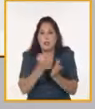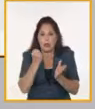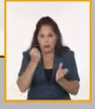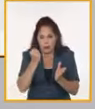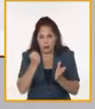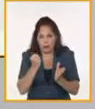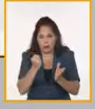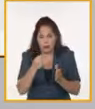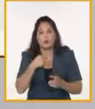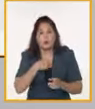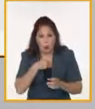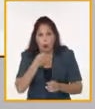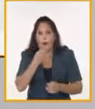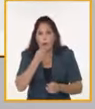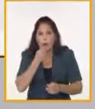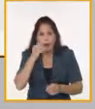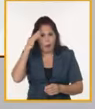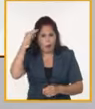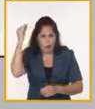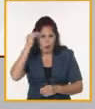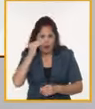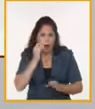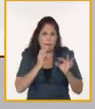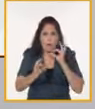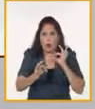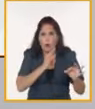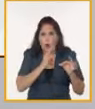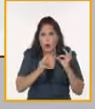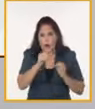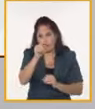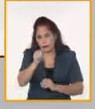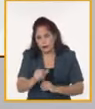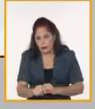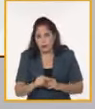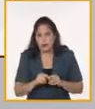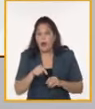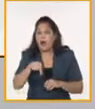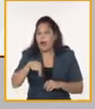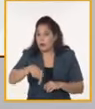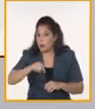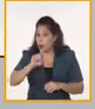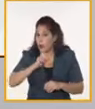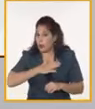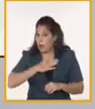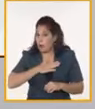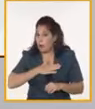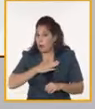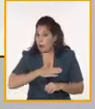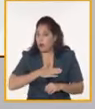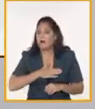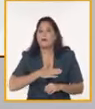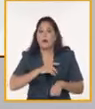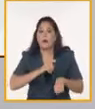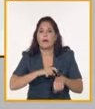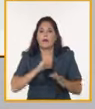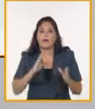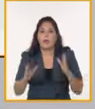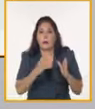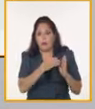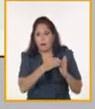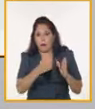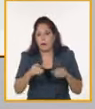usted está alto y usted tiene los conocimientos necesarios para poder ejercer los actuales trabajadores por cuenta propia nosotros vamos a darle todo un tiempo vamos a